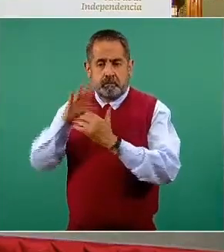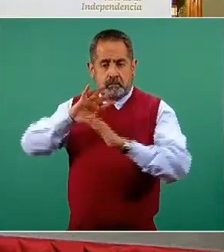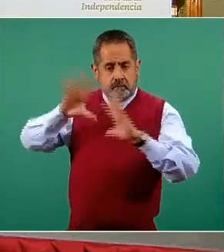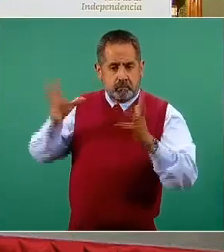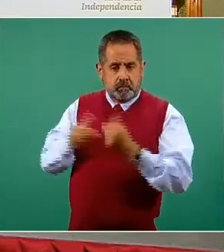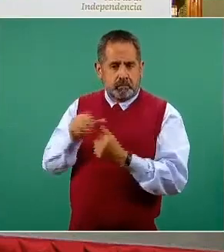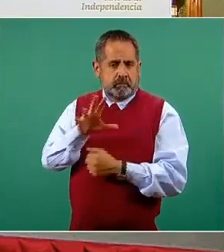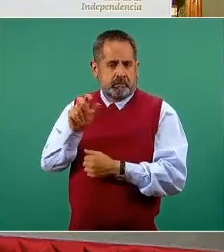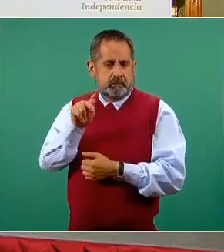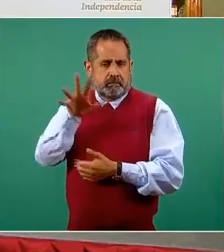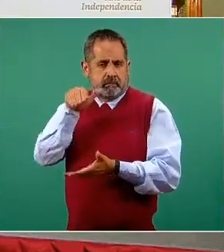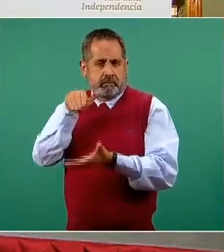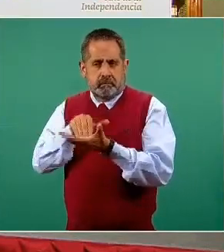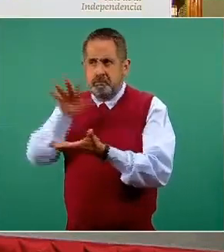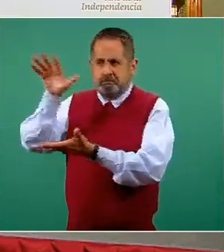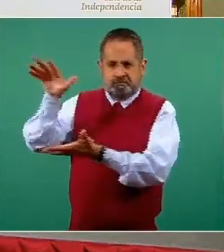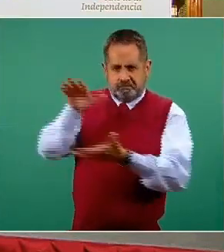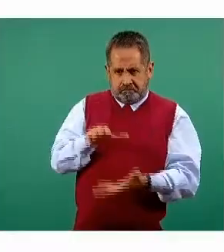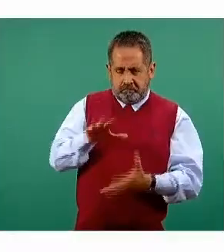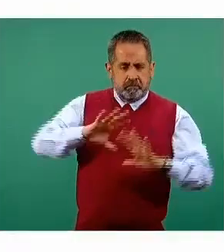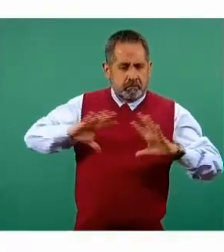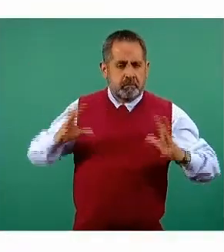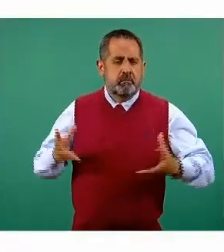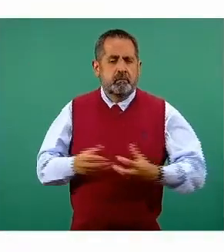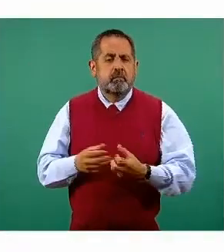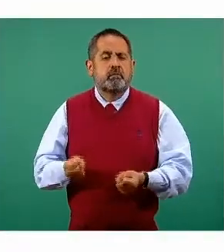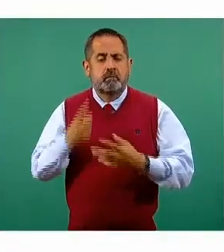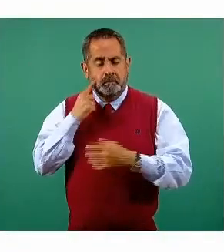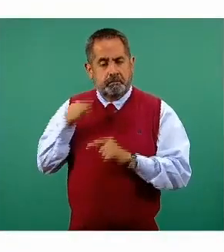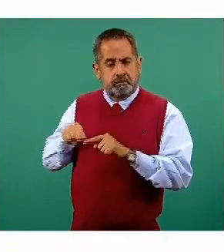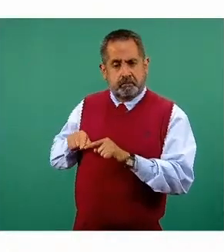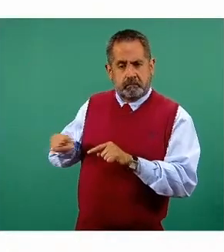estas 585.000 dosis, suman